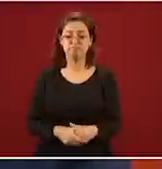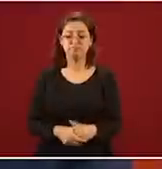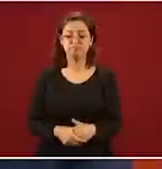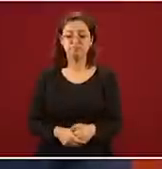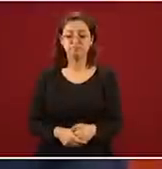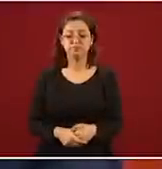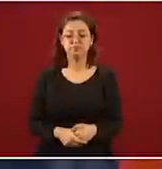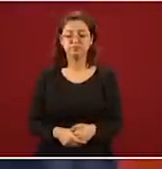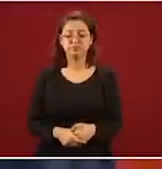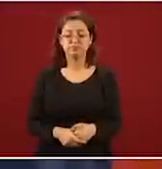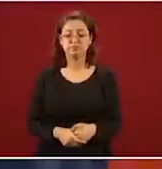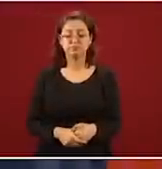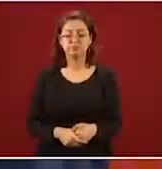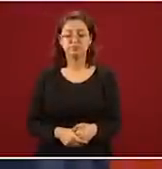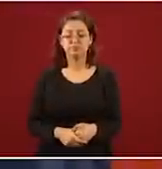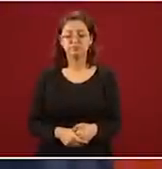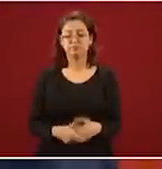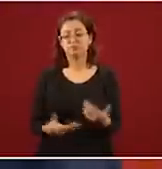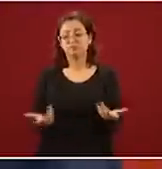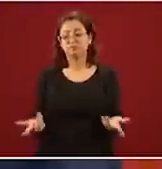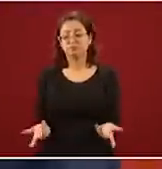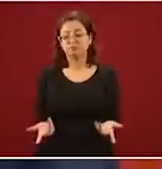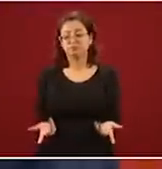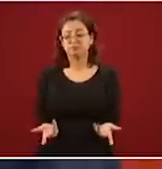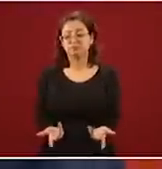Entonces, tenemos que